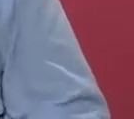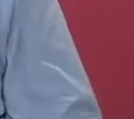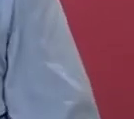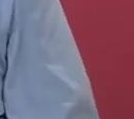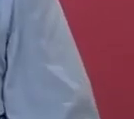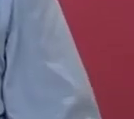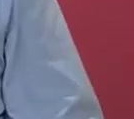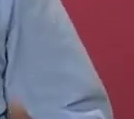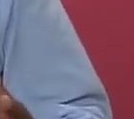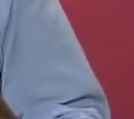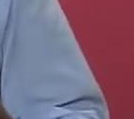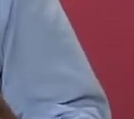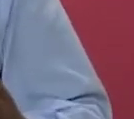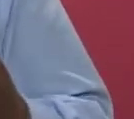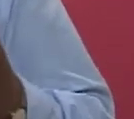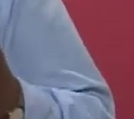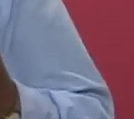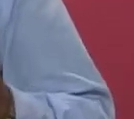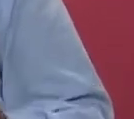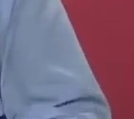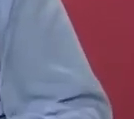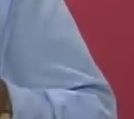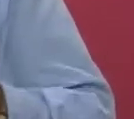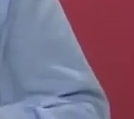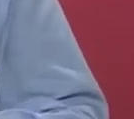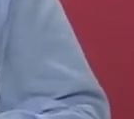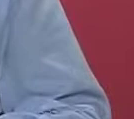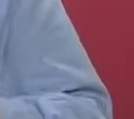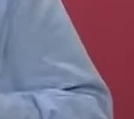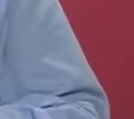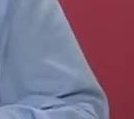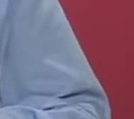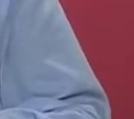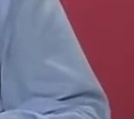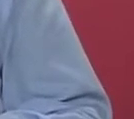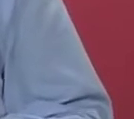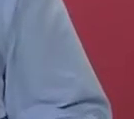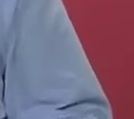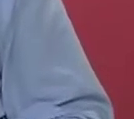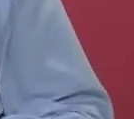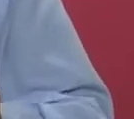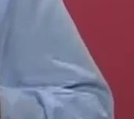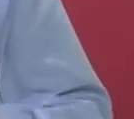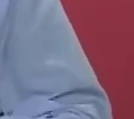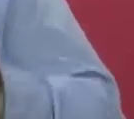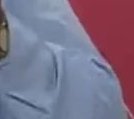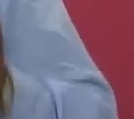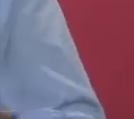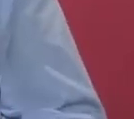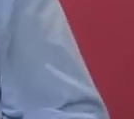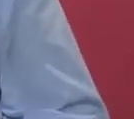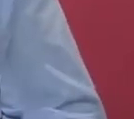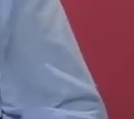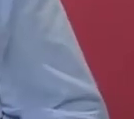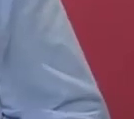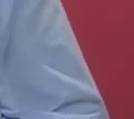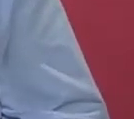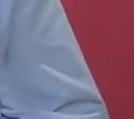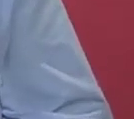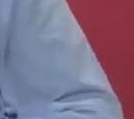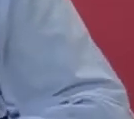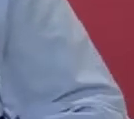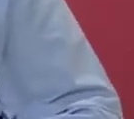pensar, sino que fuere dado en aquella hora, habla porque sois vosotros los que hablar, sino el